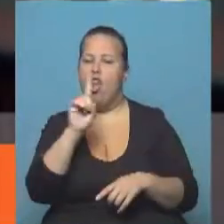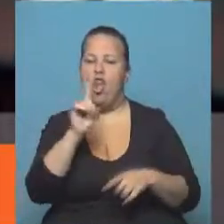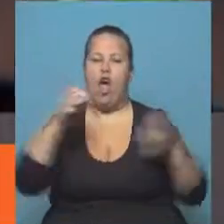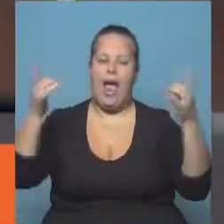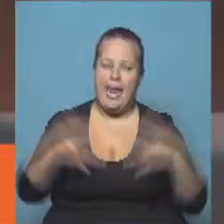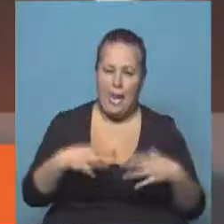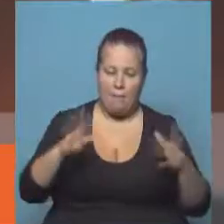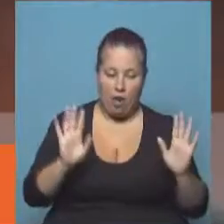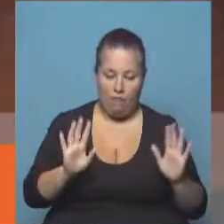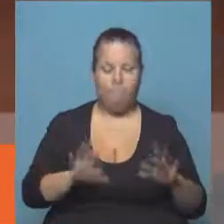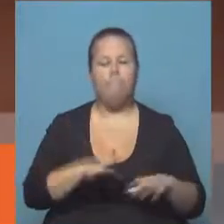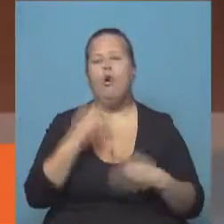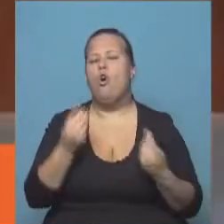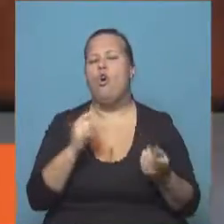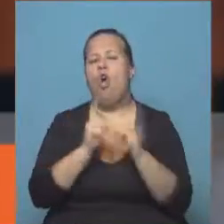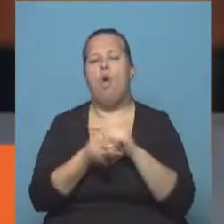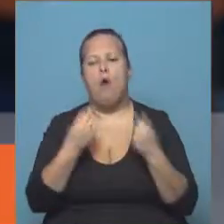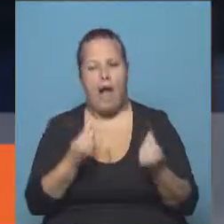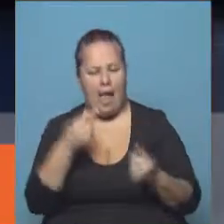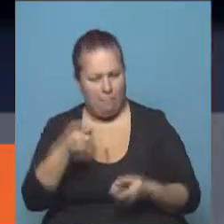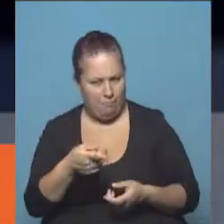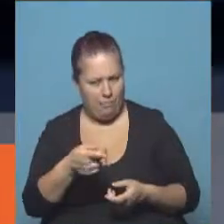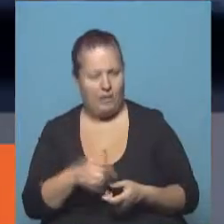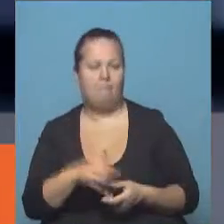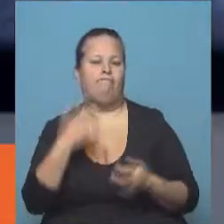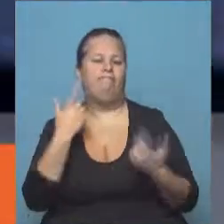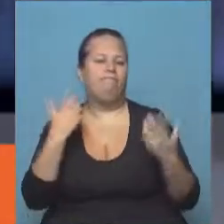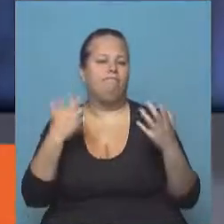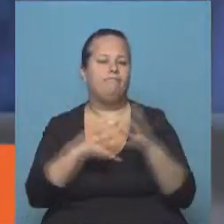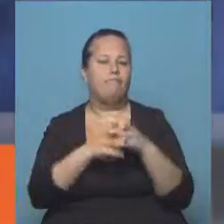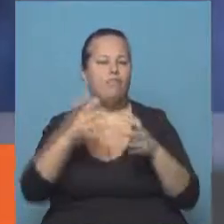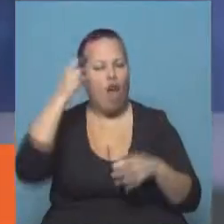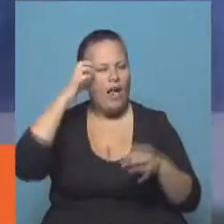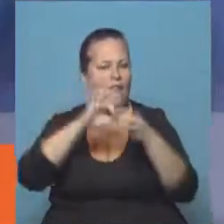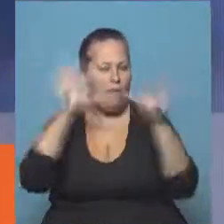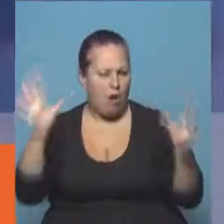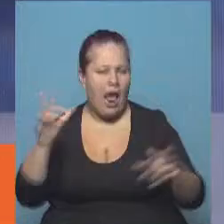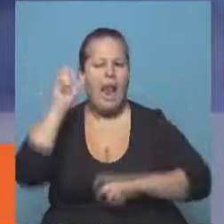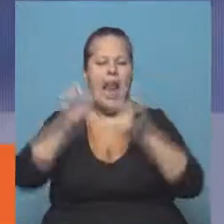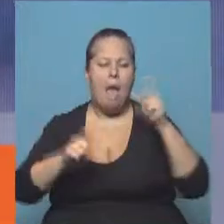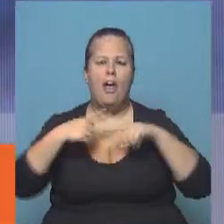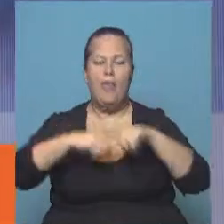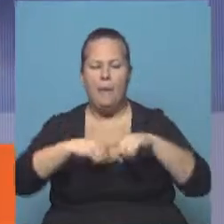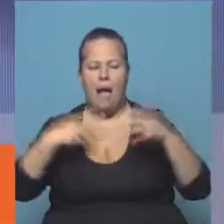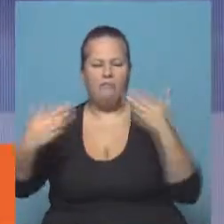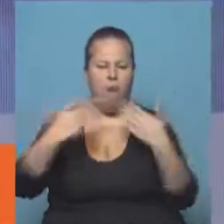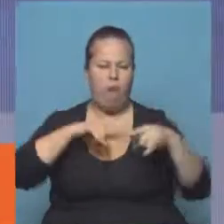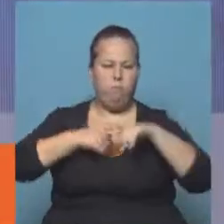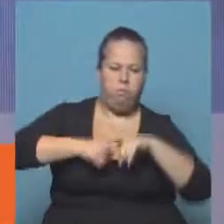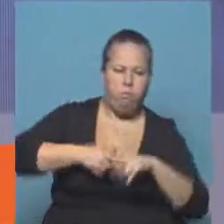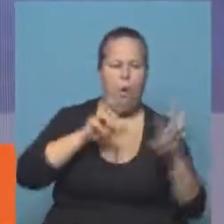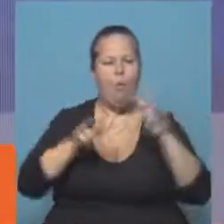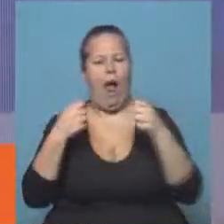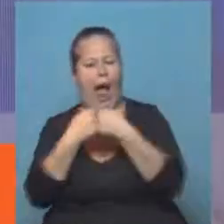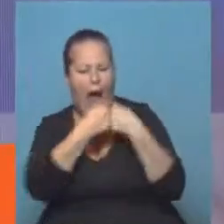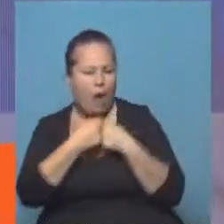haber enemigos. ¿En qué se traduce esta última convicción? En un parlamento democrático, donde la gente discute, discrepa, busca